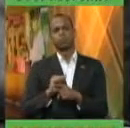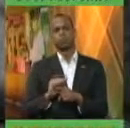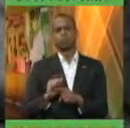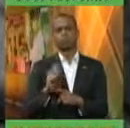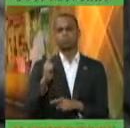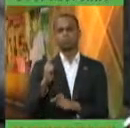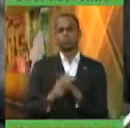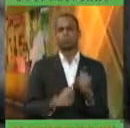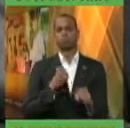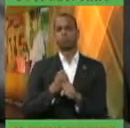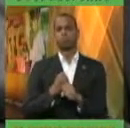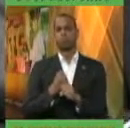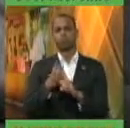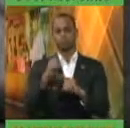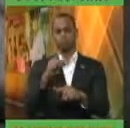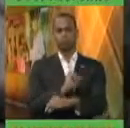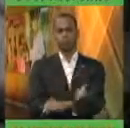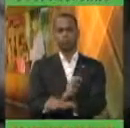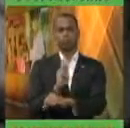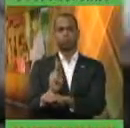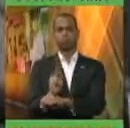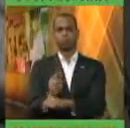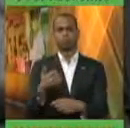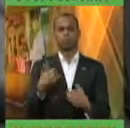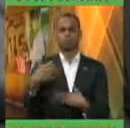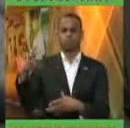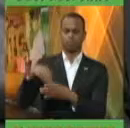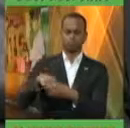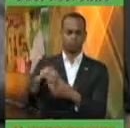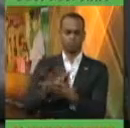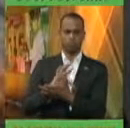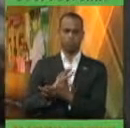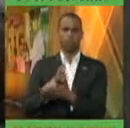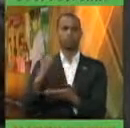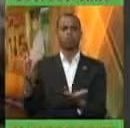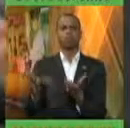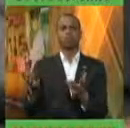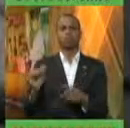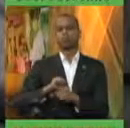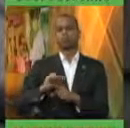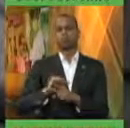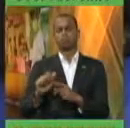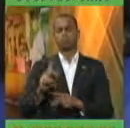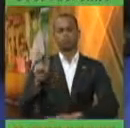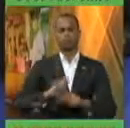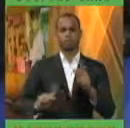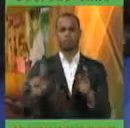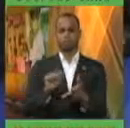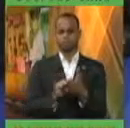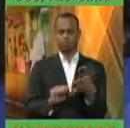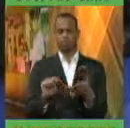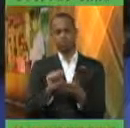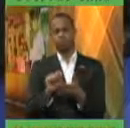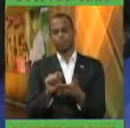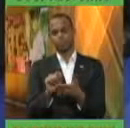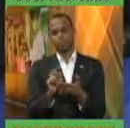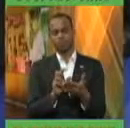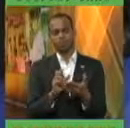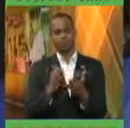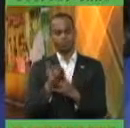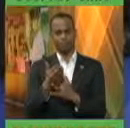tres años para que ella enfoque tenga en sus escuelas la formación de estos personajes de los hoteles llega este